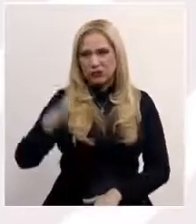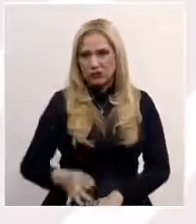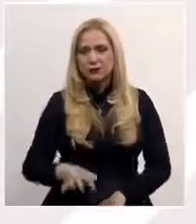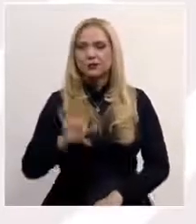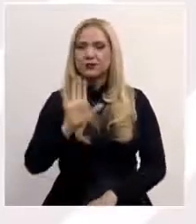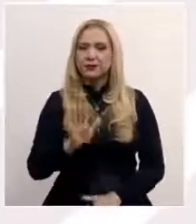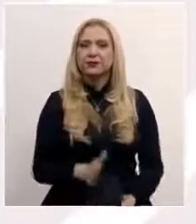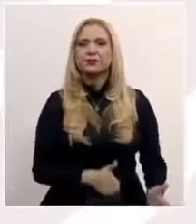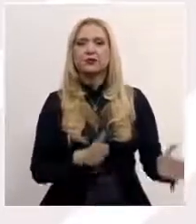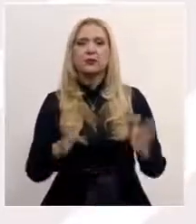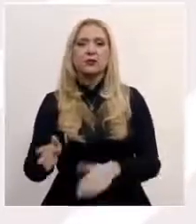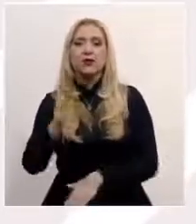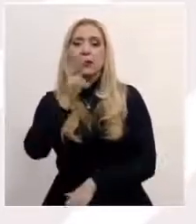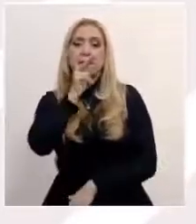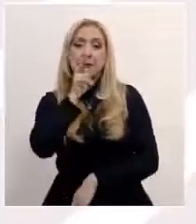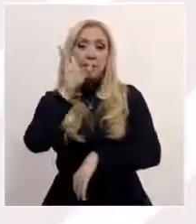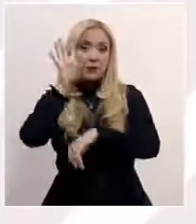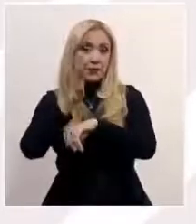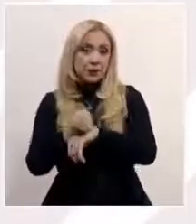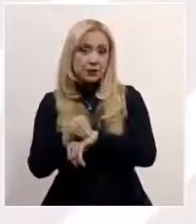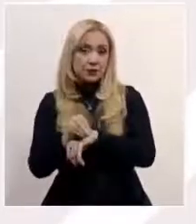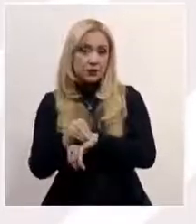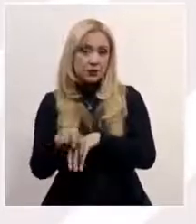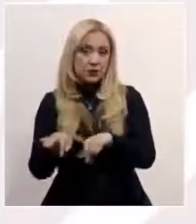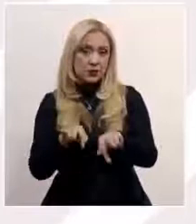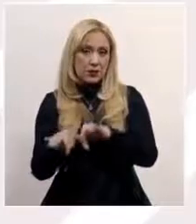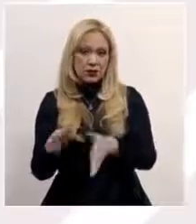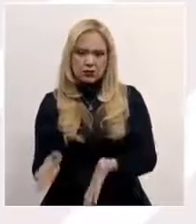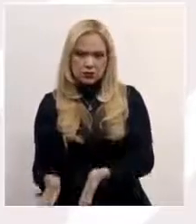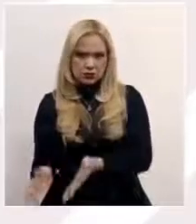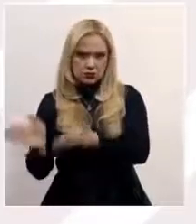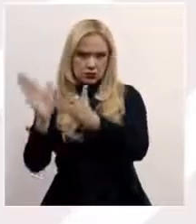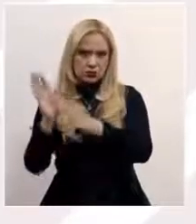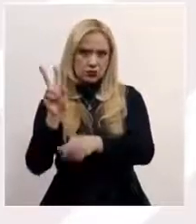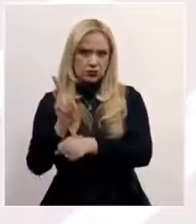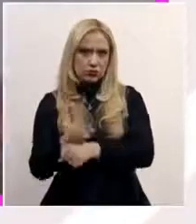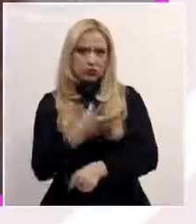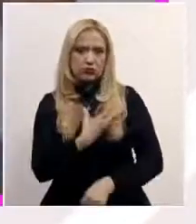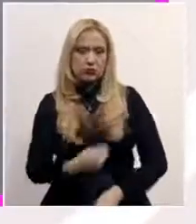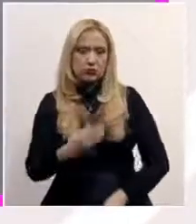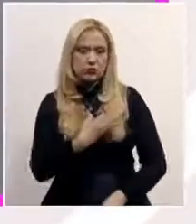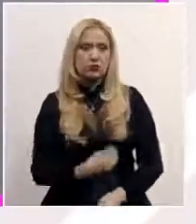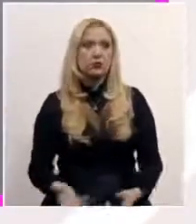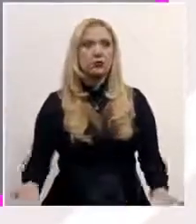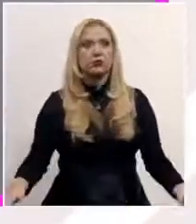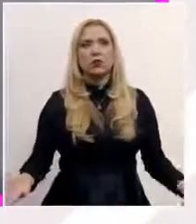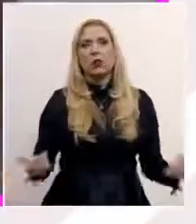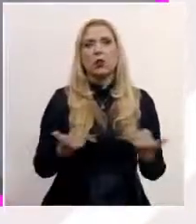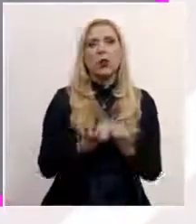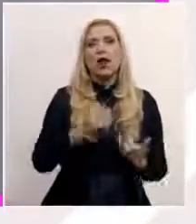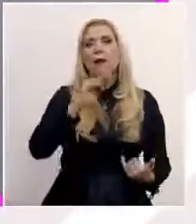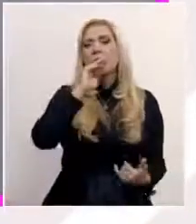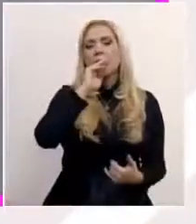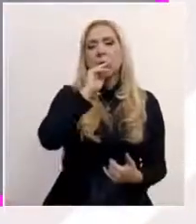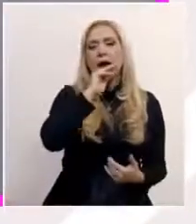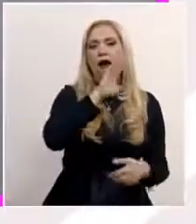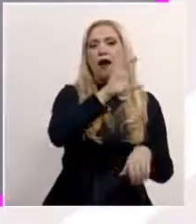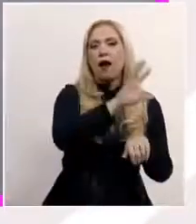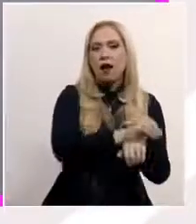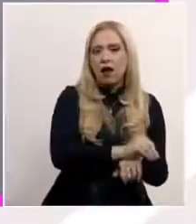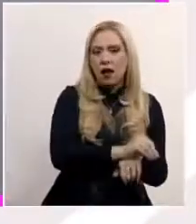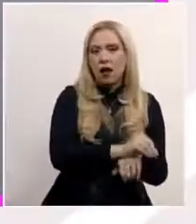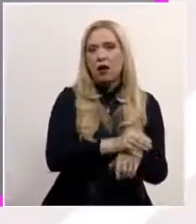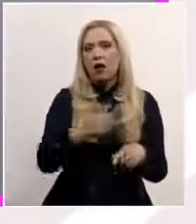licencias de paternidad es sumamente importante, de entrada, desde llamarlo así, o sea, equipararlo a las licencias de maternidad, no son permisos,